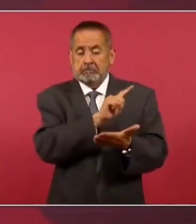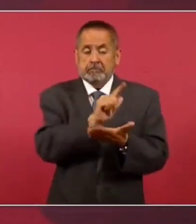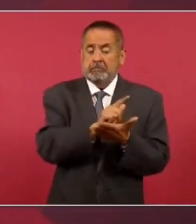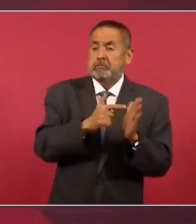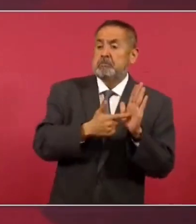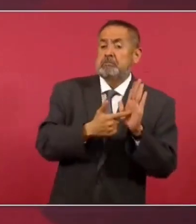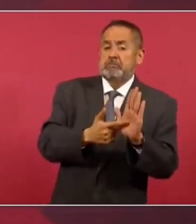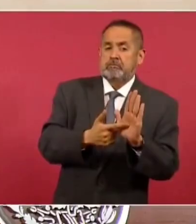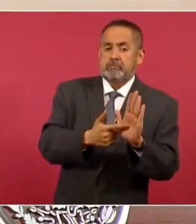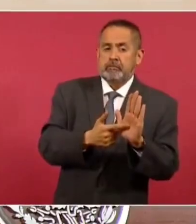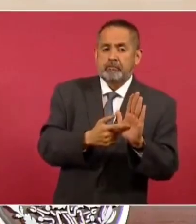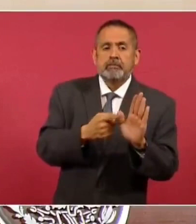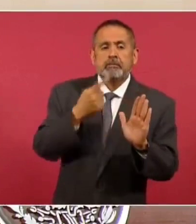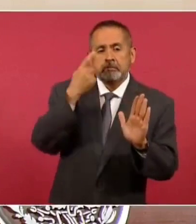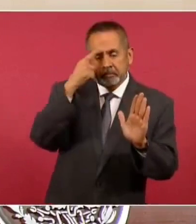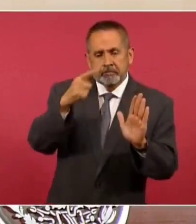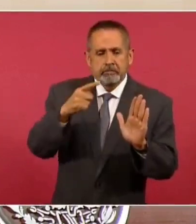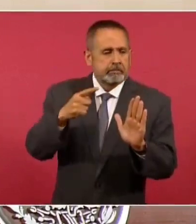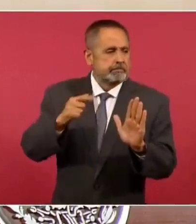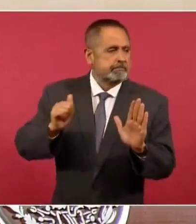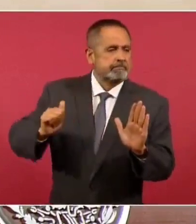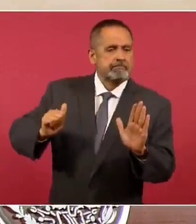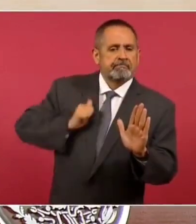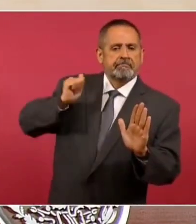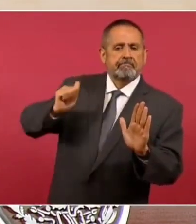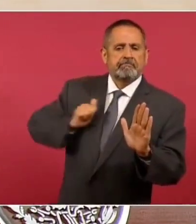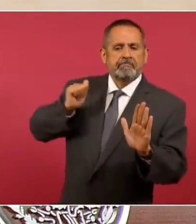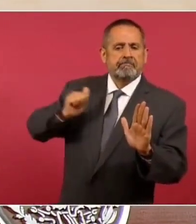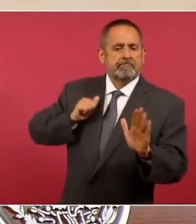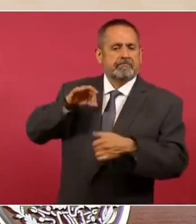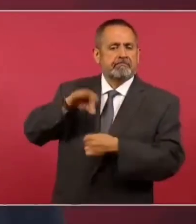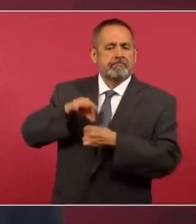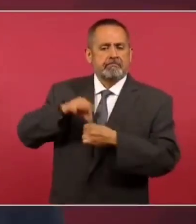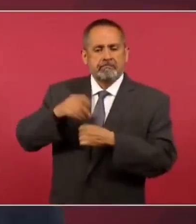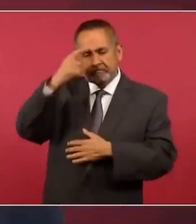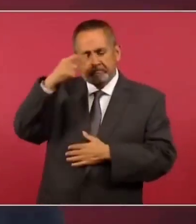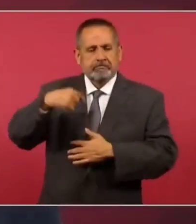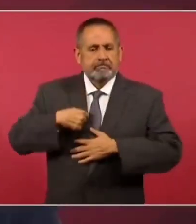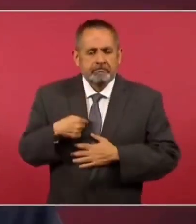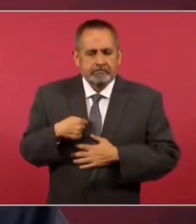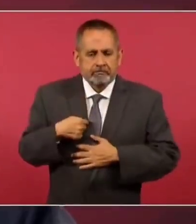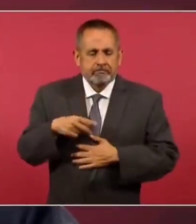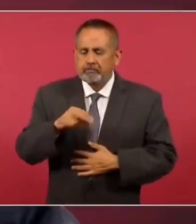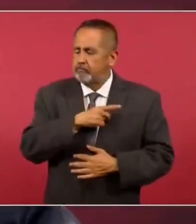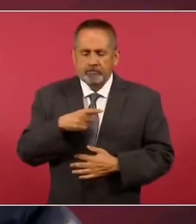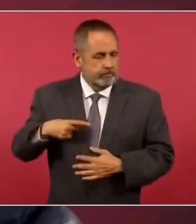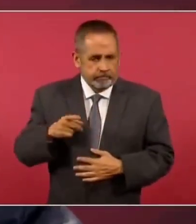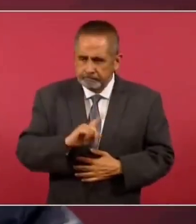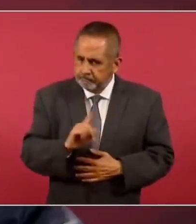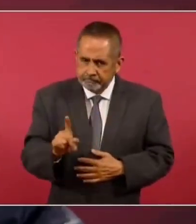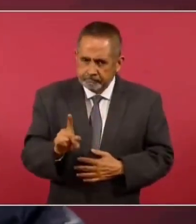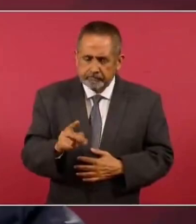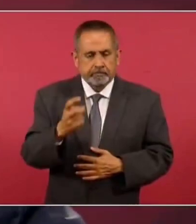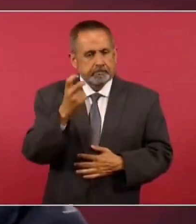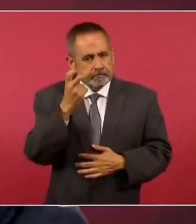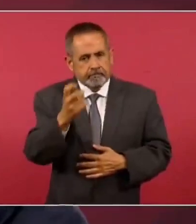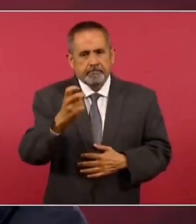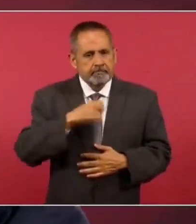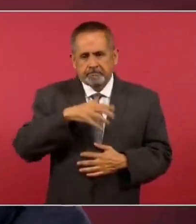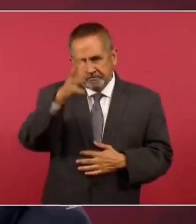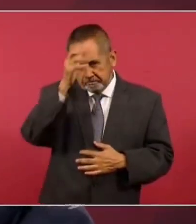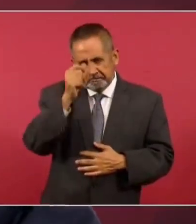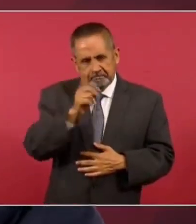con propósitos políticos electorales. Por eso no estoy de acuerdo con lo